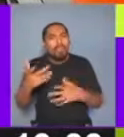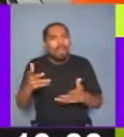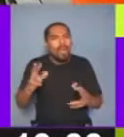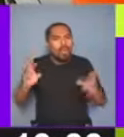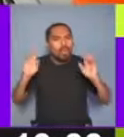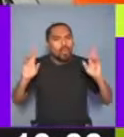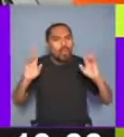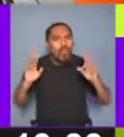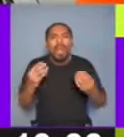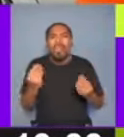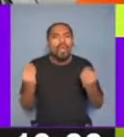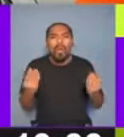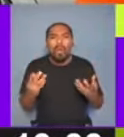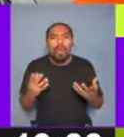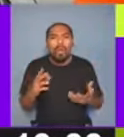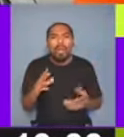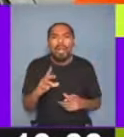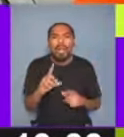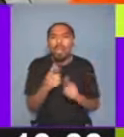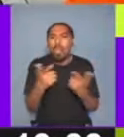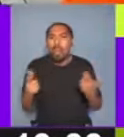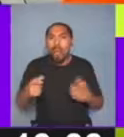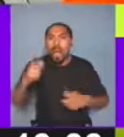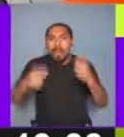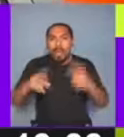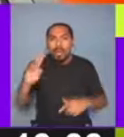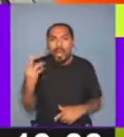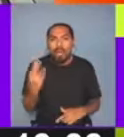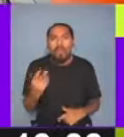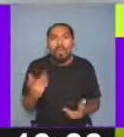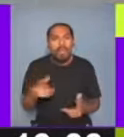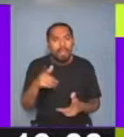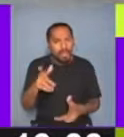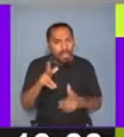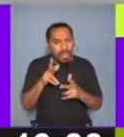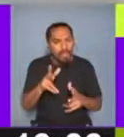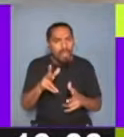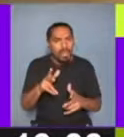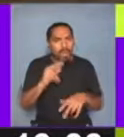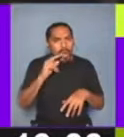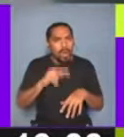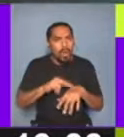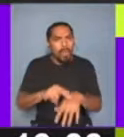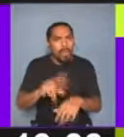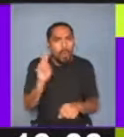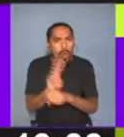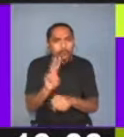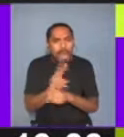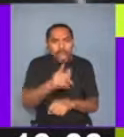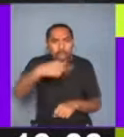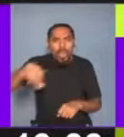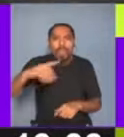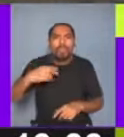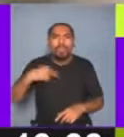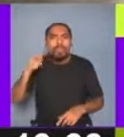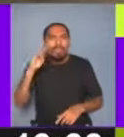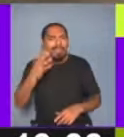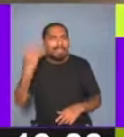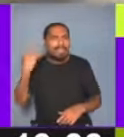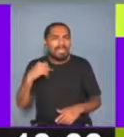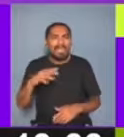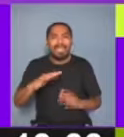con suerte que no hubo víctimas hemos visto él hablaba no de lo que hay que tener mucho cuidado hemos visto gente chicos adultos